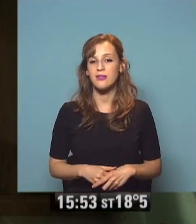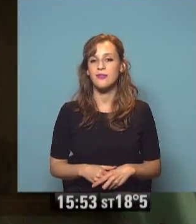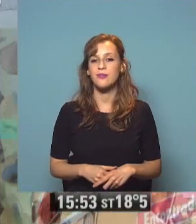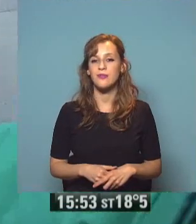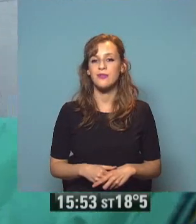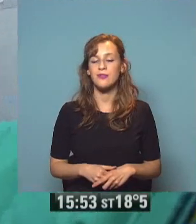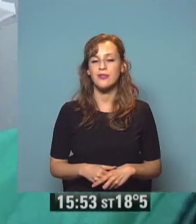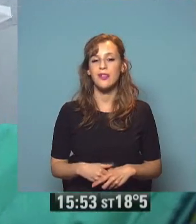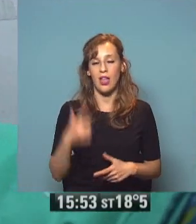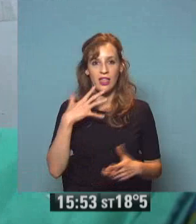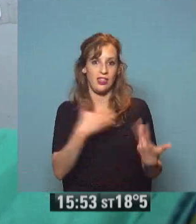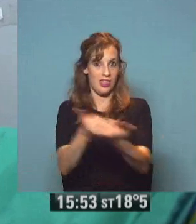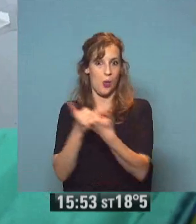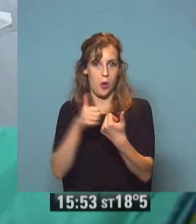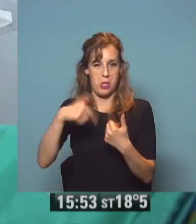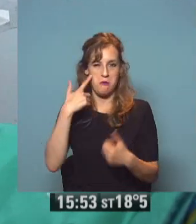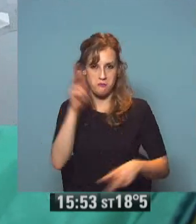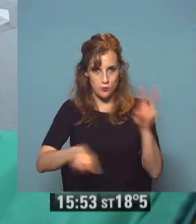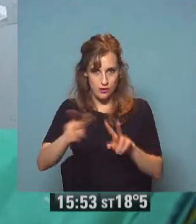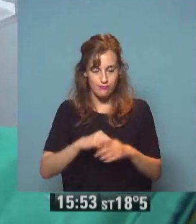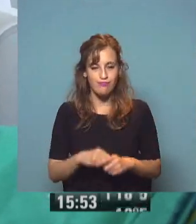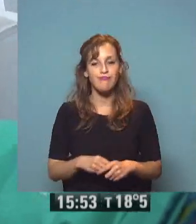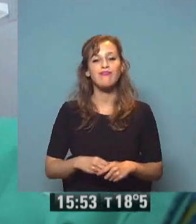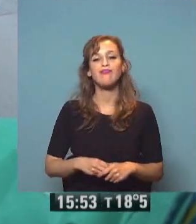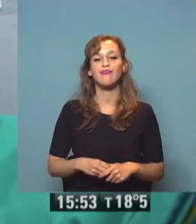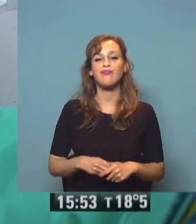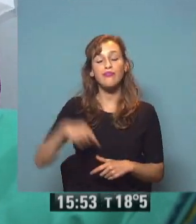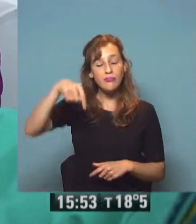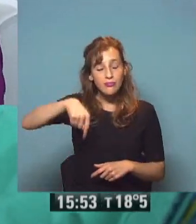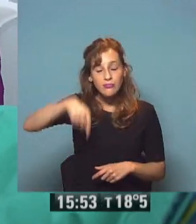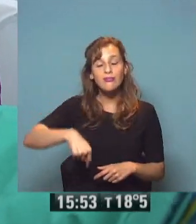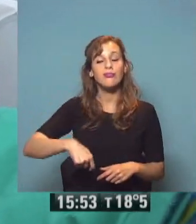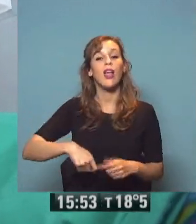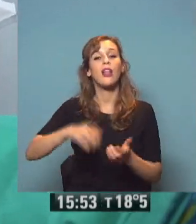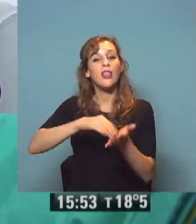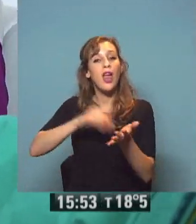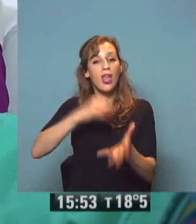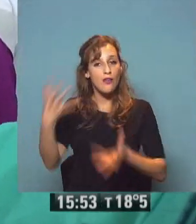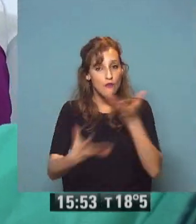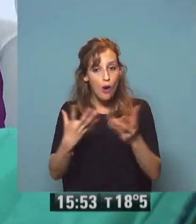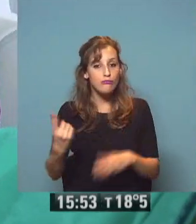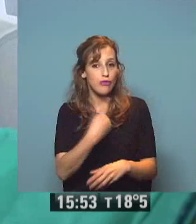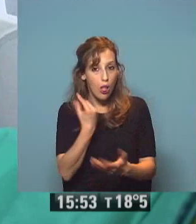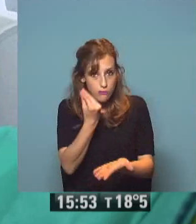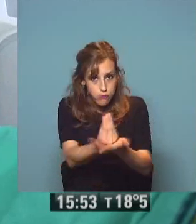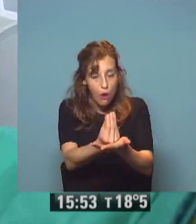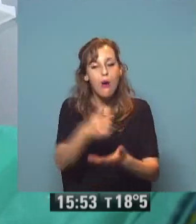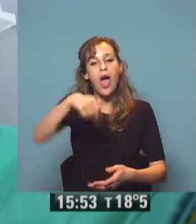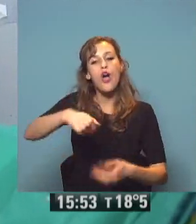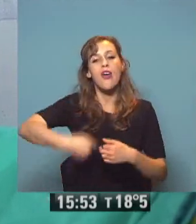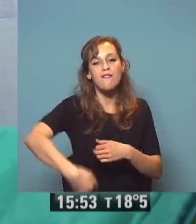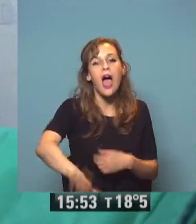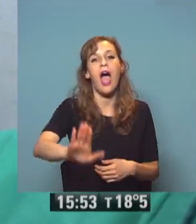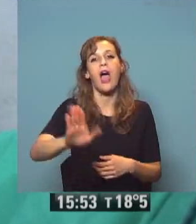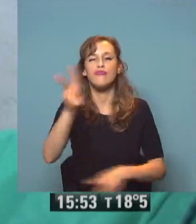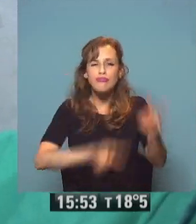Buenísimo. ¿Te sumás? Sí, me sumo. Listo. Bien ahí. Estamos acá en el Parque Nacional de Tierra del Fuego. Nos vamos a ir a la Reserva Natural de Isla Redonda a buscar los bichos